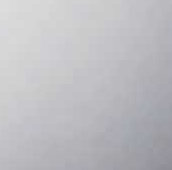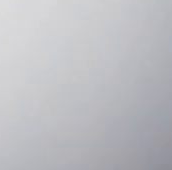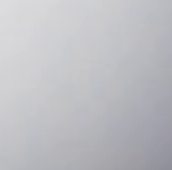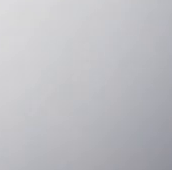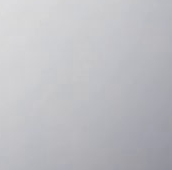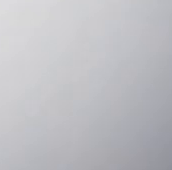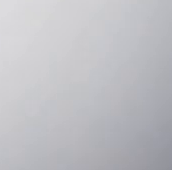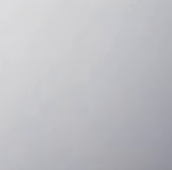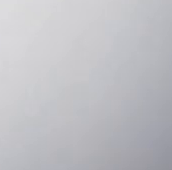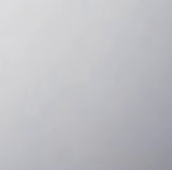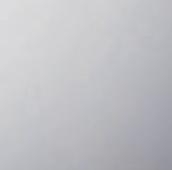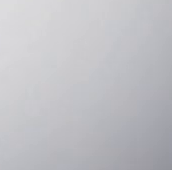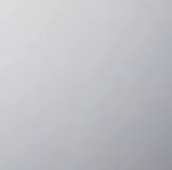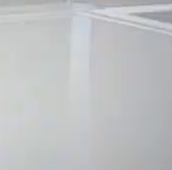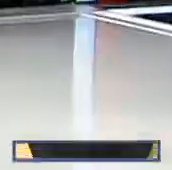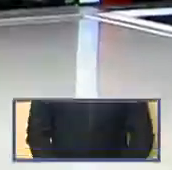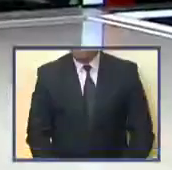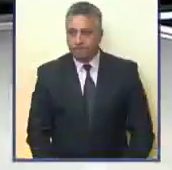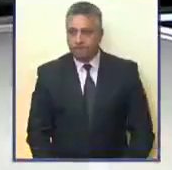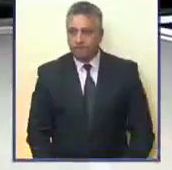Reportajes de 13.